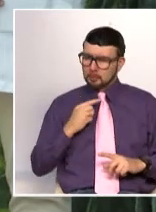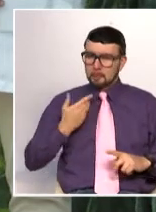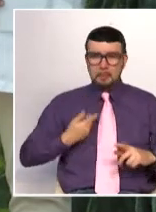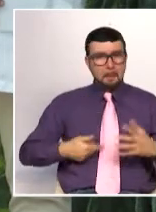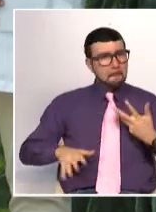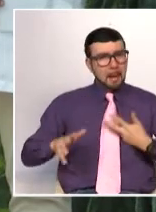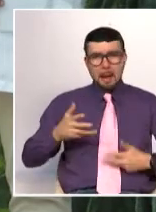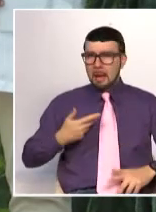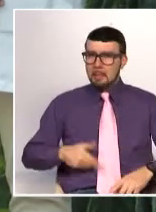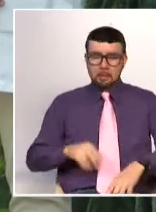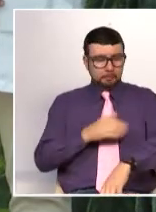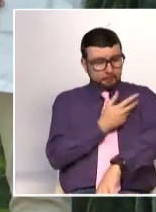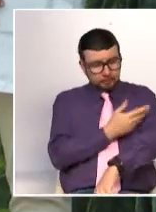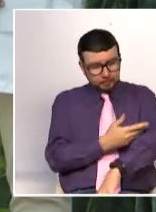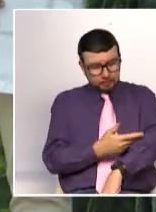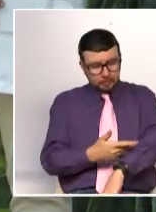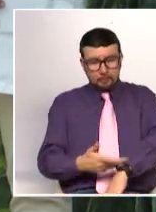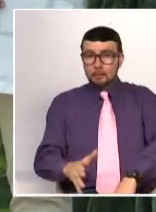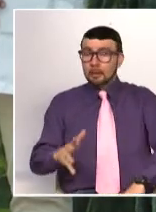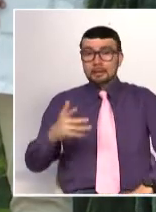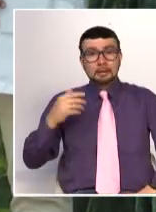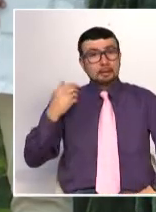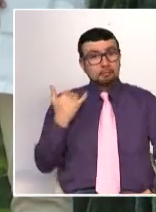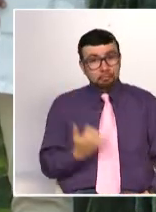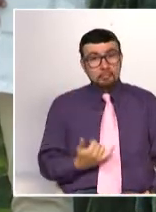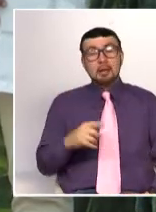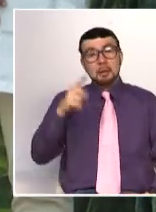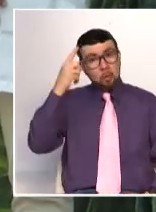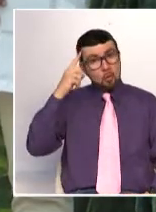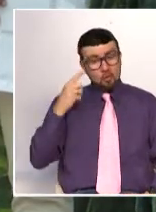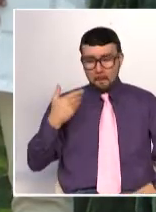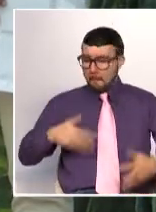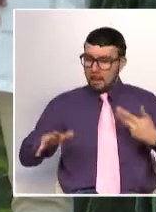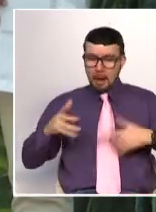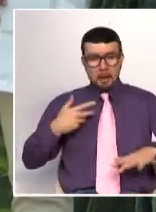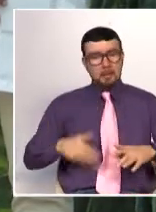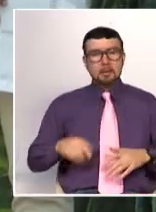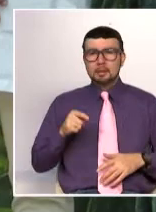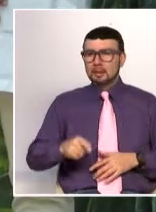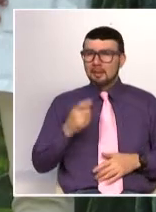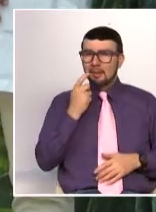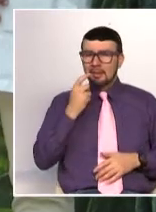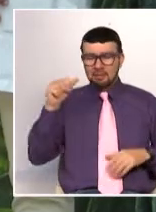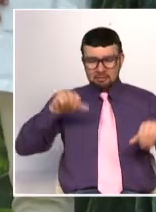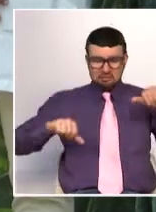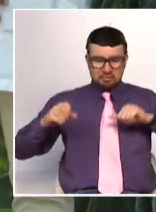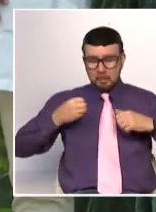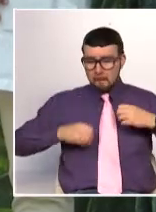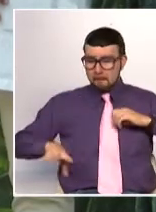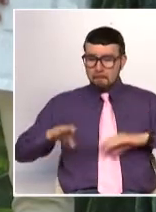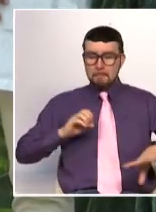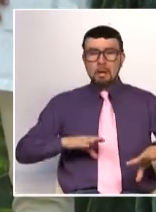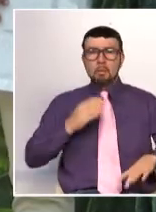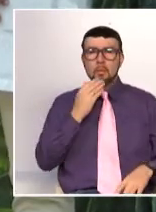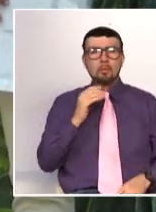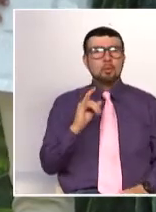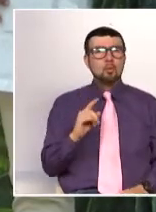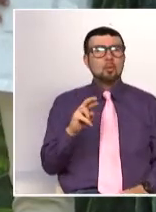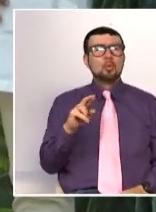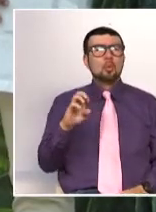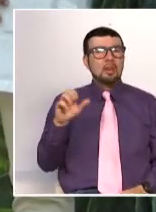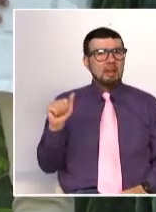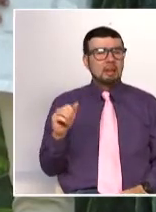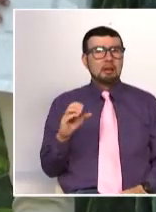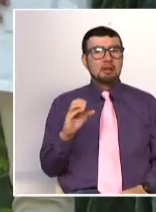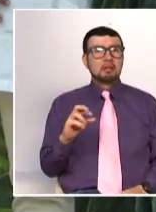la piel los metales pesados que pueda tener además de otras sustancias tóxicas como puede ser la urea como puede ser la creatinina